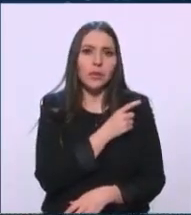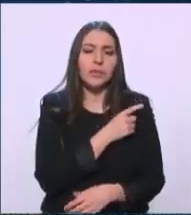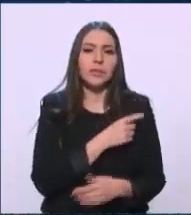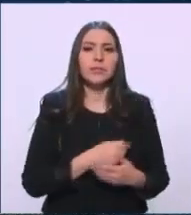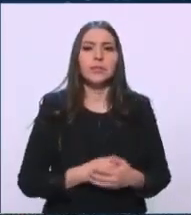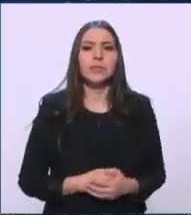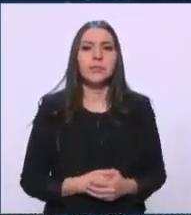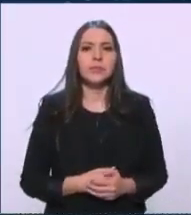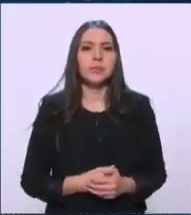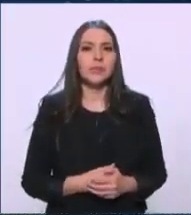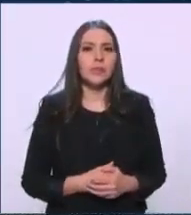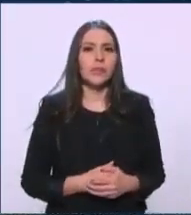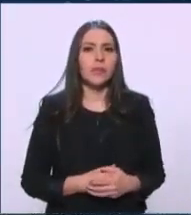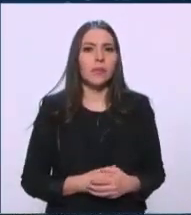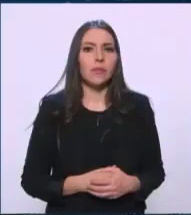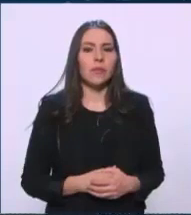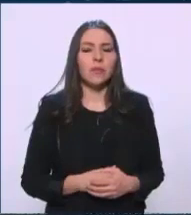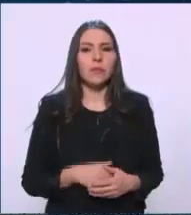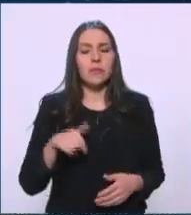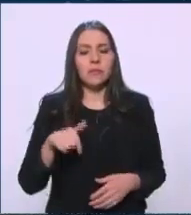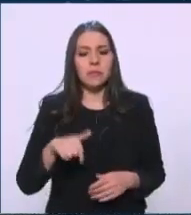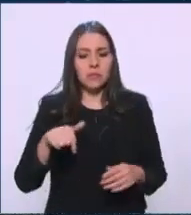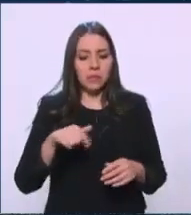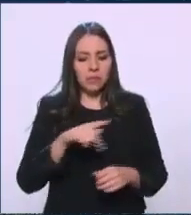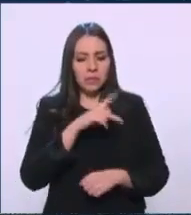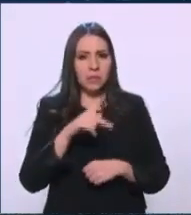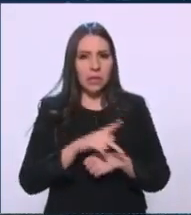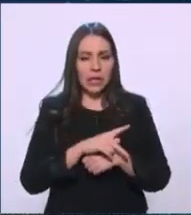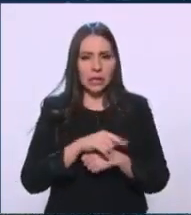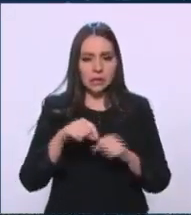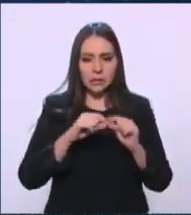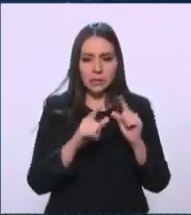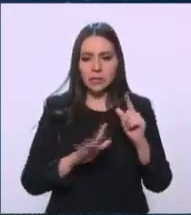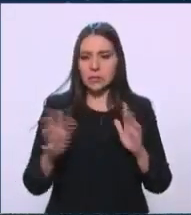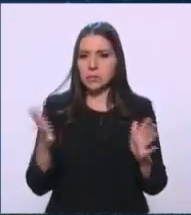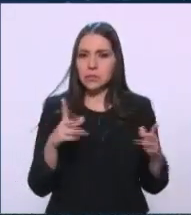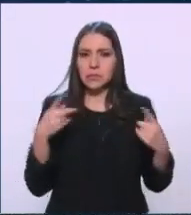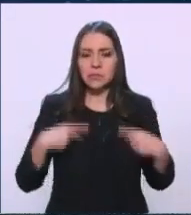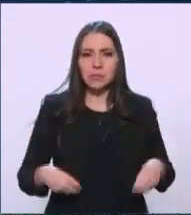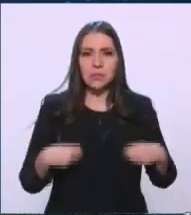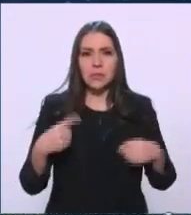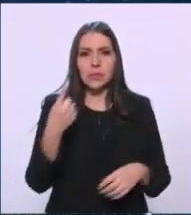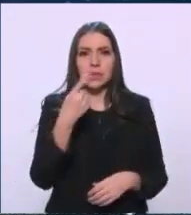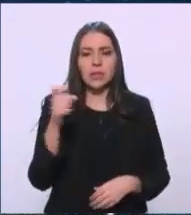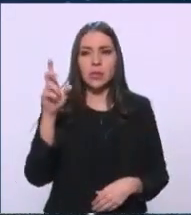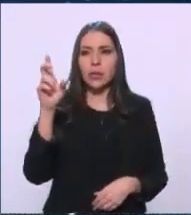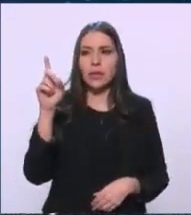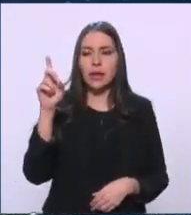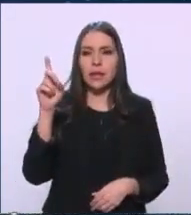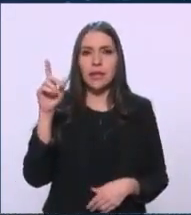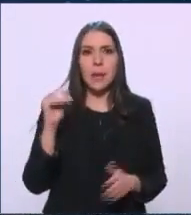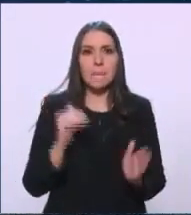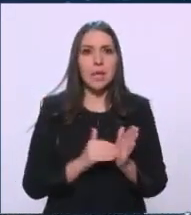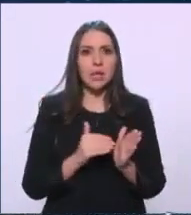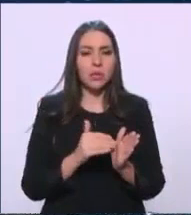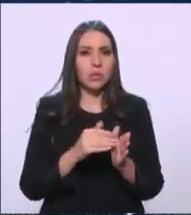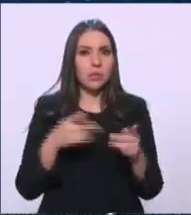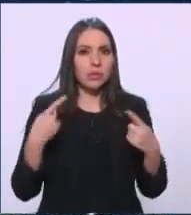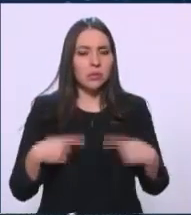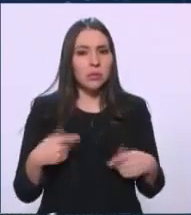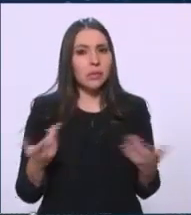de casi 130 millones de habitantes, siento ponerlo así, pero tener